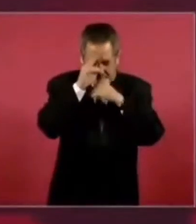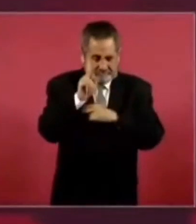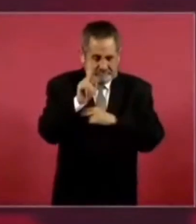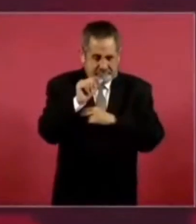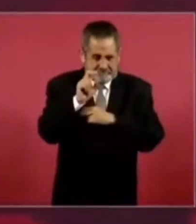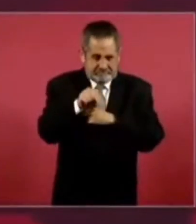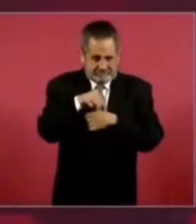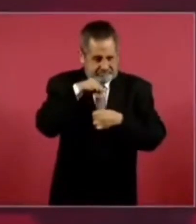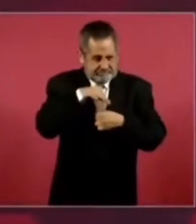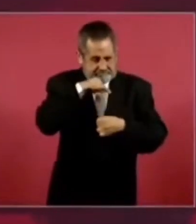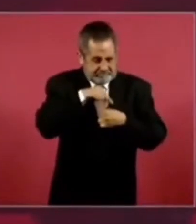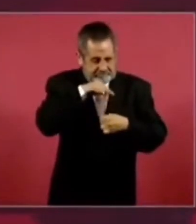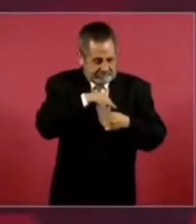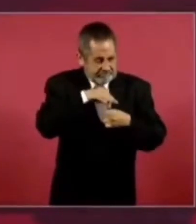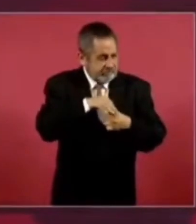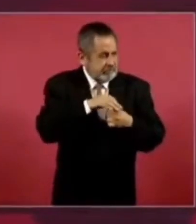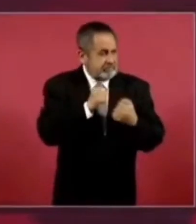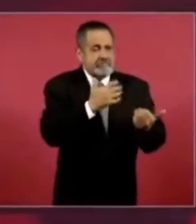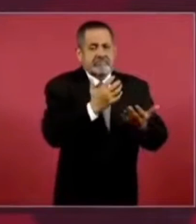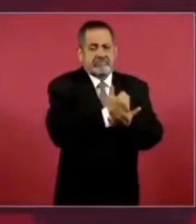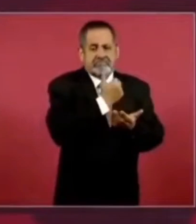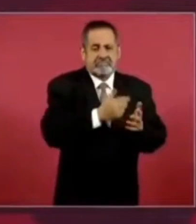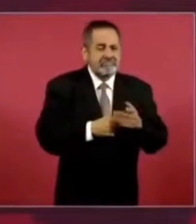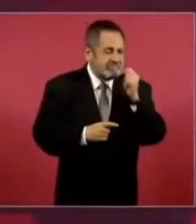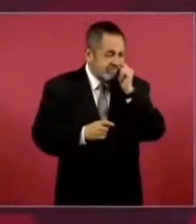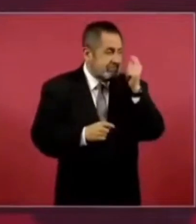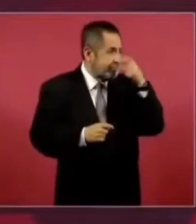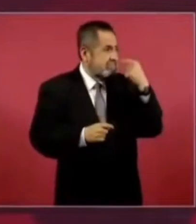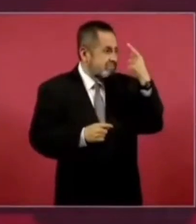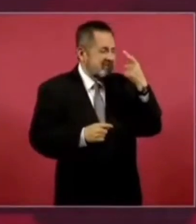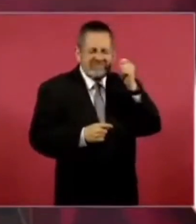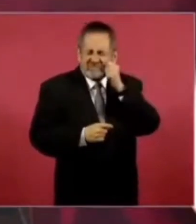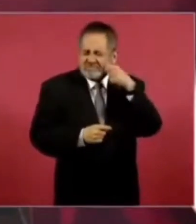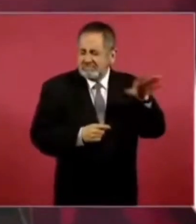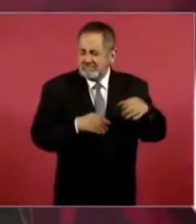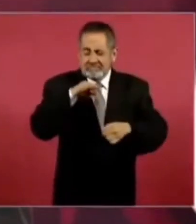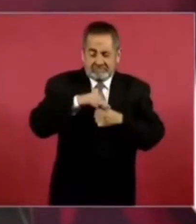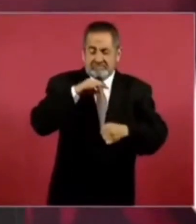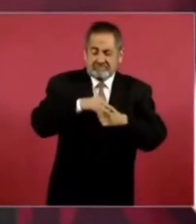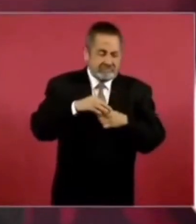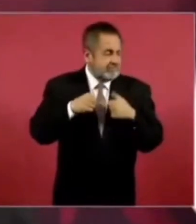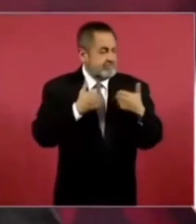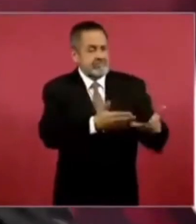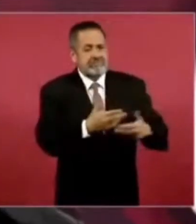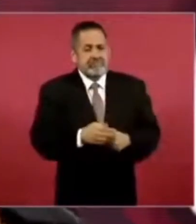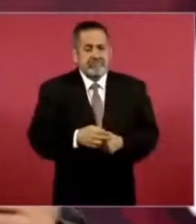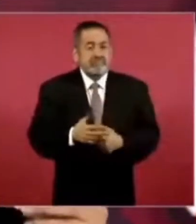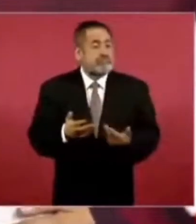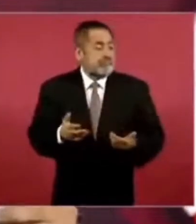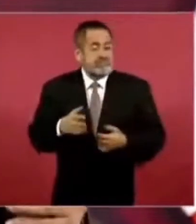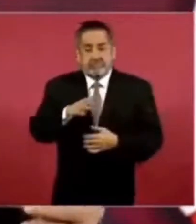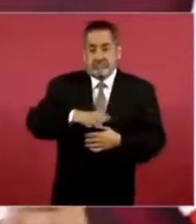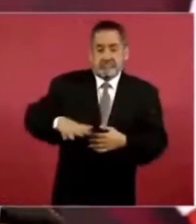pan Por qué fue ese una